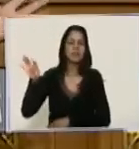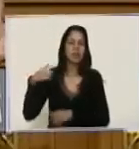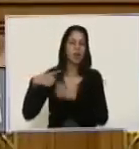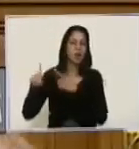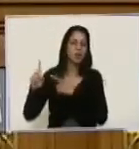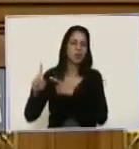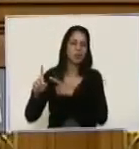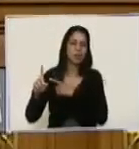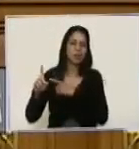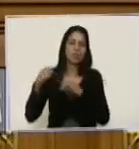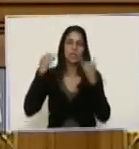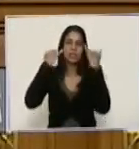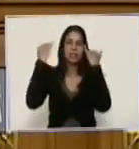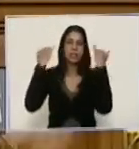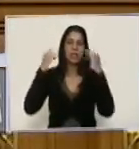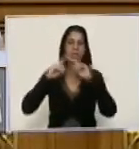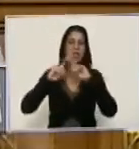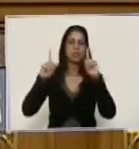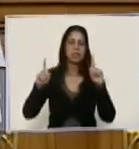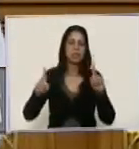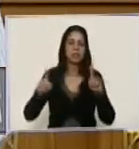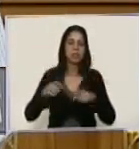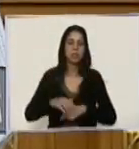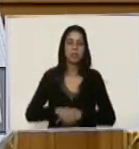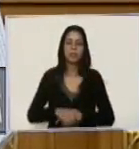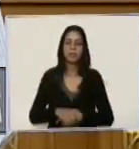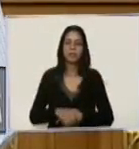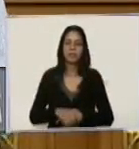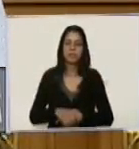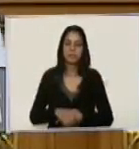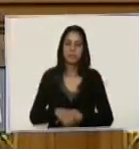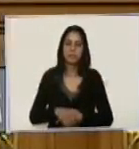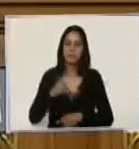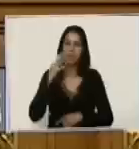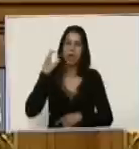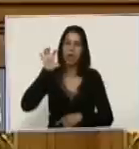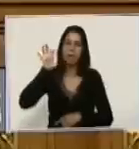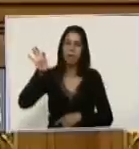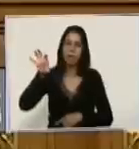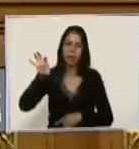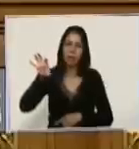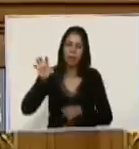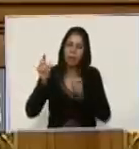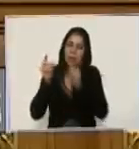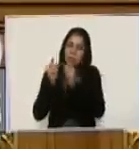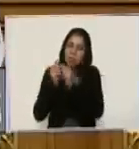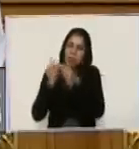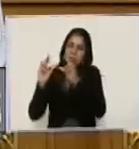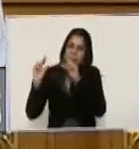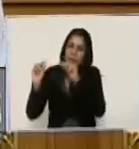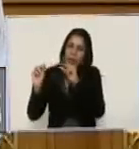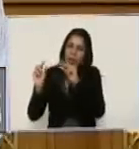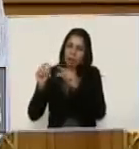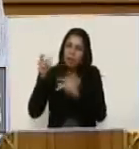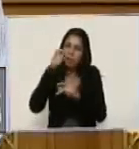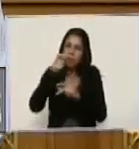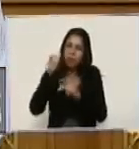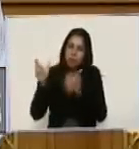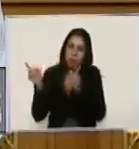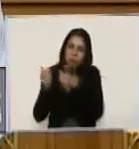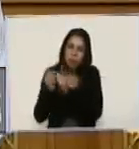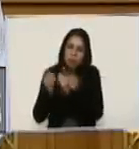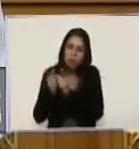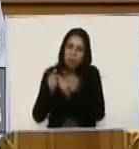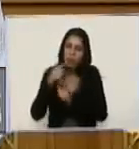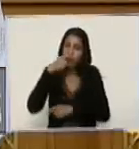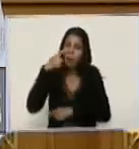muy distintas a la nuestra, como la iraní, por ejemplo. Cuando uno era chiquitico hablando con ellos, dice, aquí la burguesía se